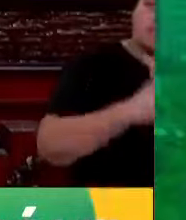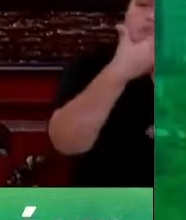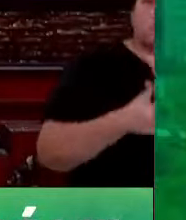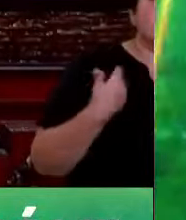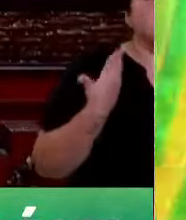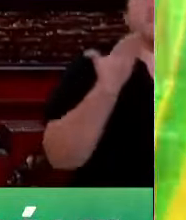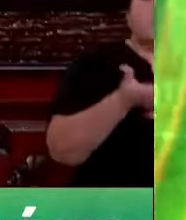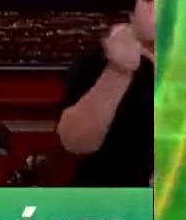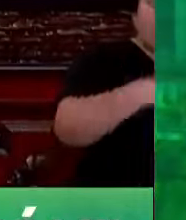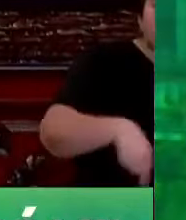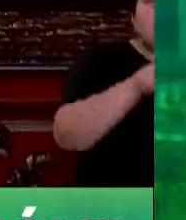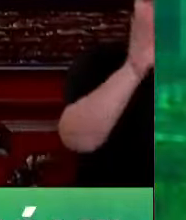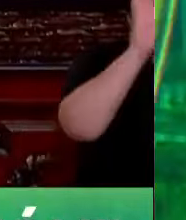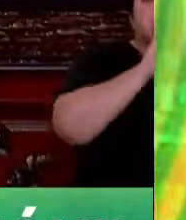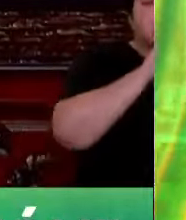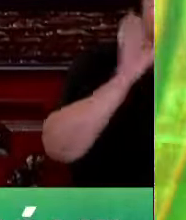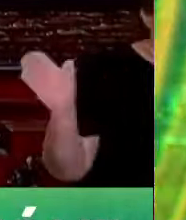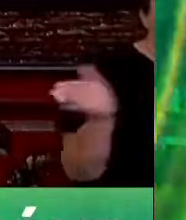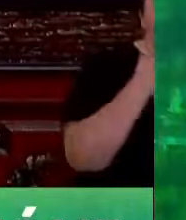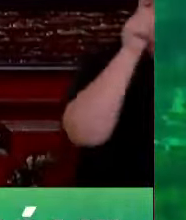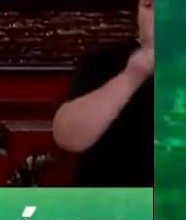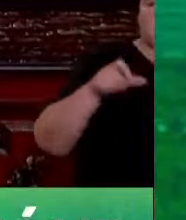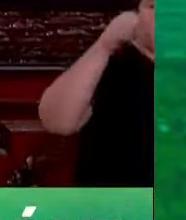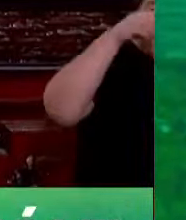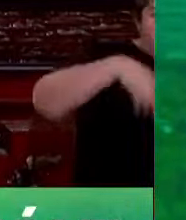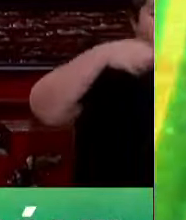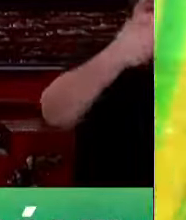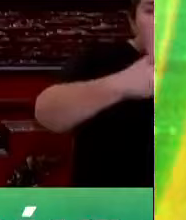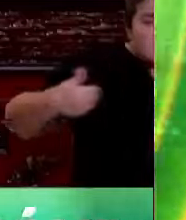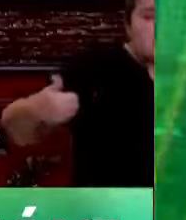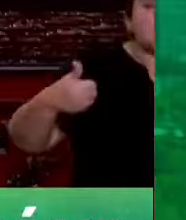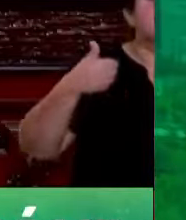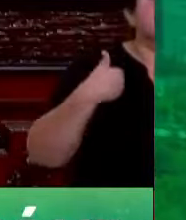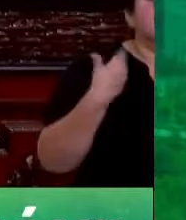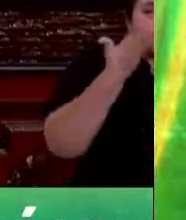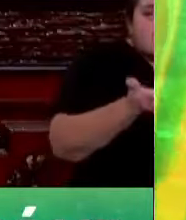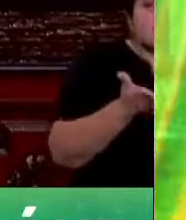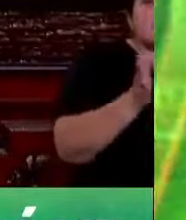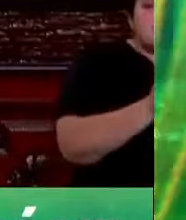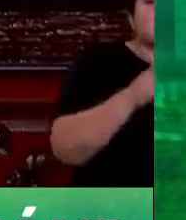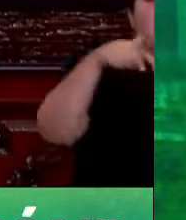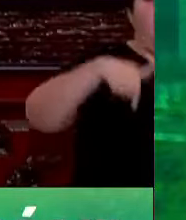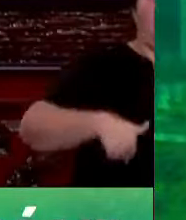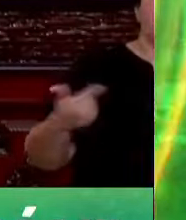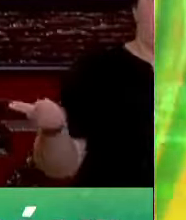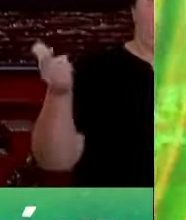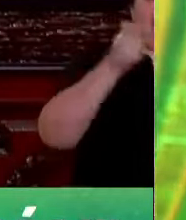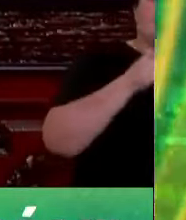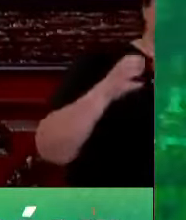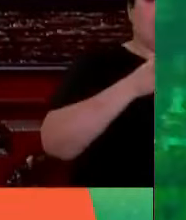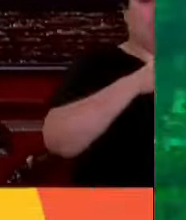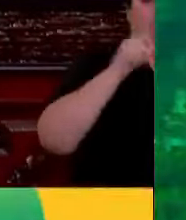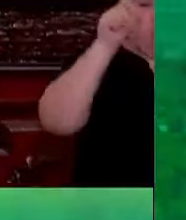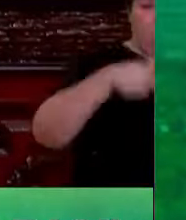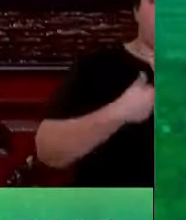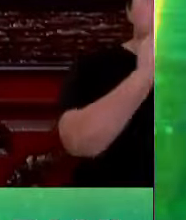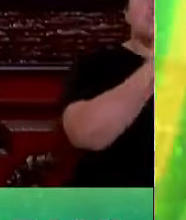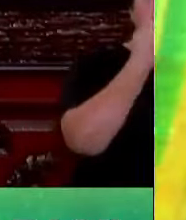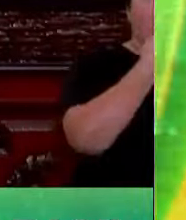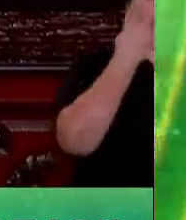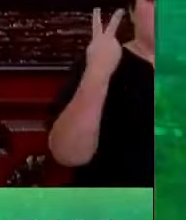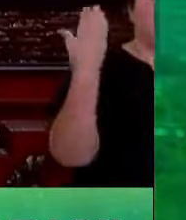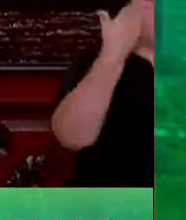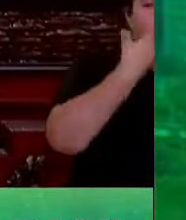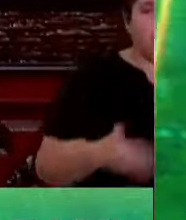que ven las redes todo el día. O sea, sí. Yo creo que hay que tener cuidado con eso y tenemos que fomentar otros valores, los valores del respeto, los valores